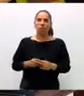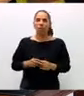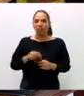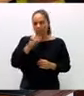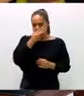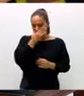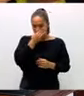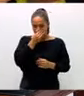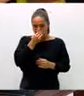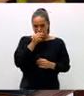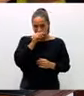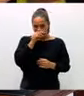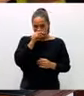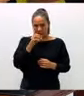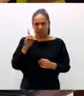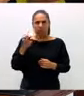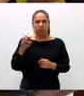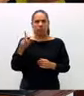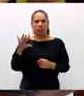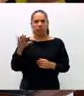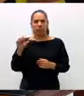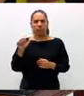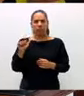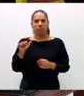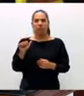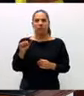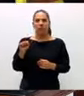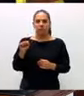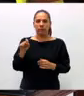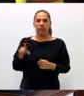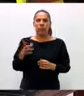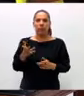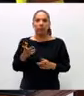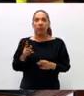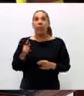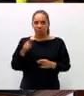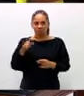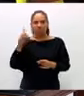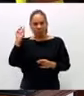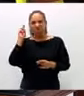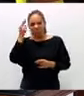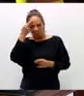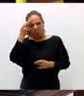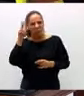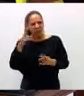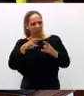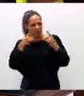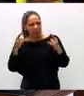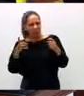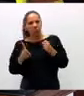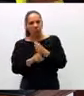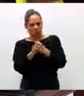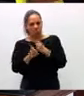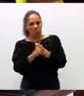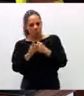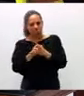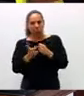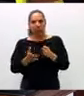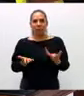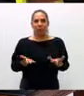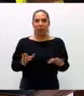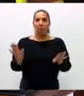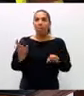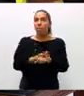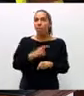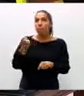bien dónde era, que pasaba esto, ¿no? Como pasa en todos lados.